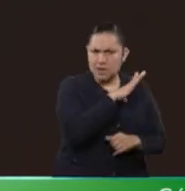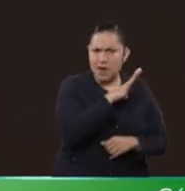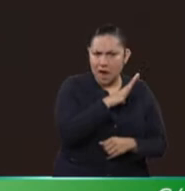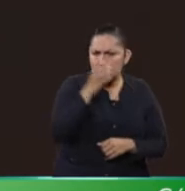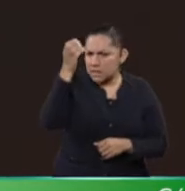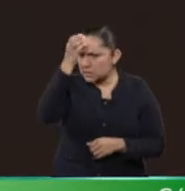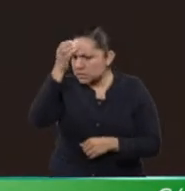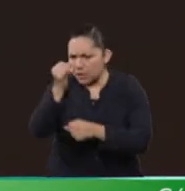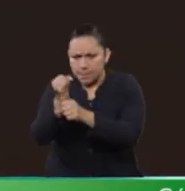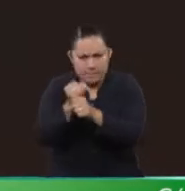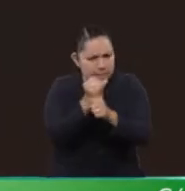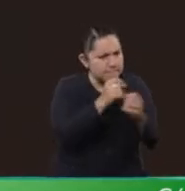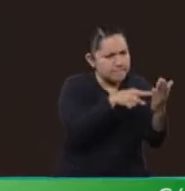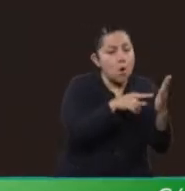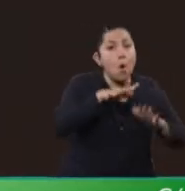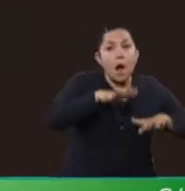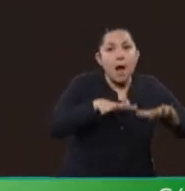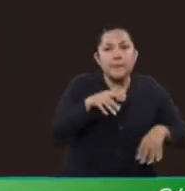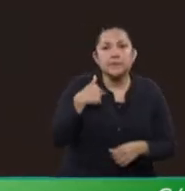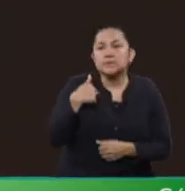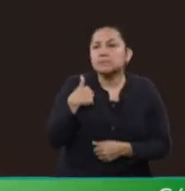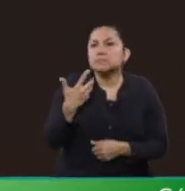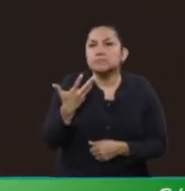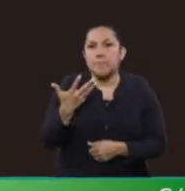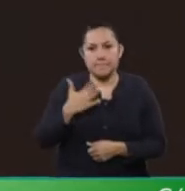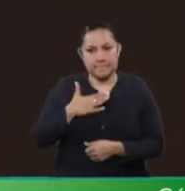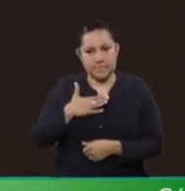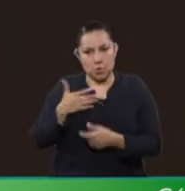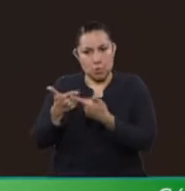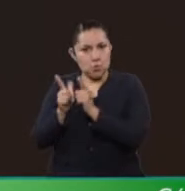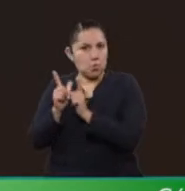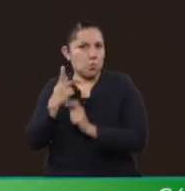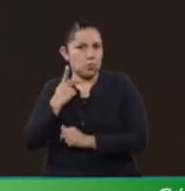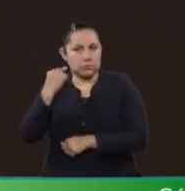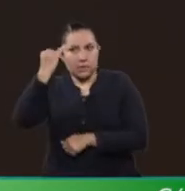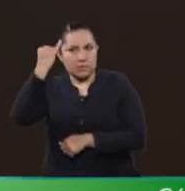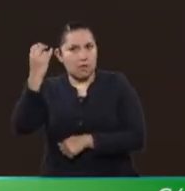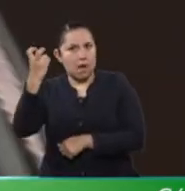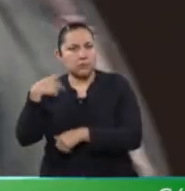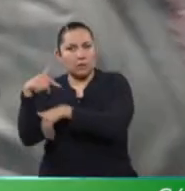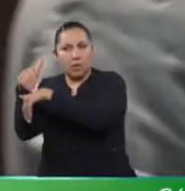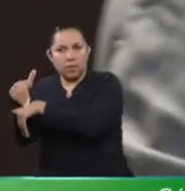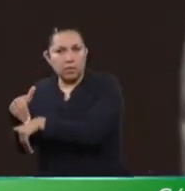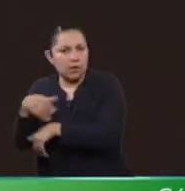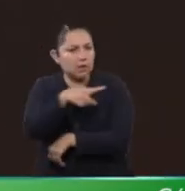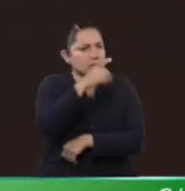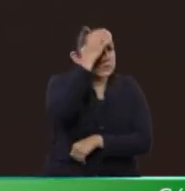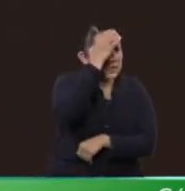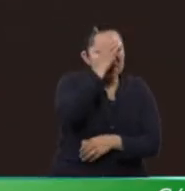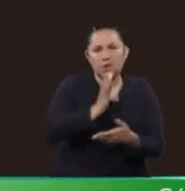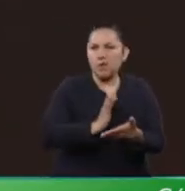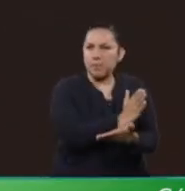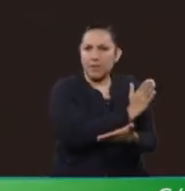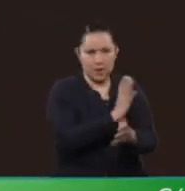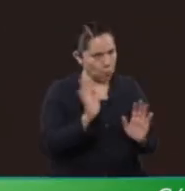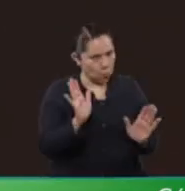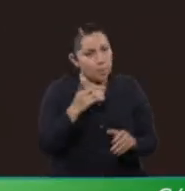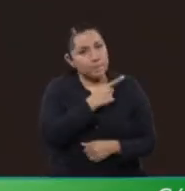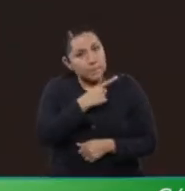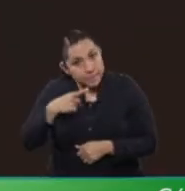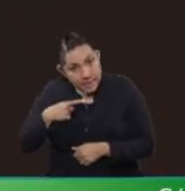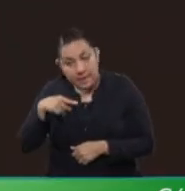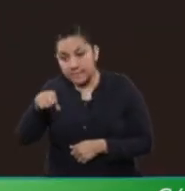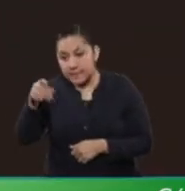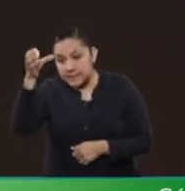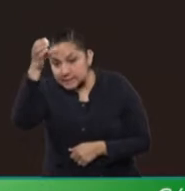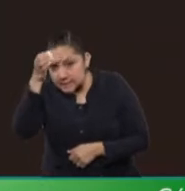ideológico o con carga partidista podemos revisar la literatura científica actual para tomar decisiones